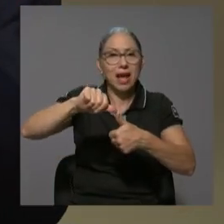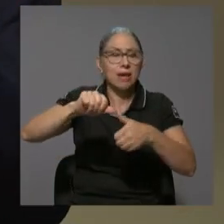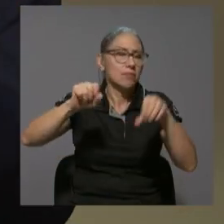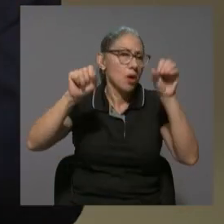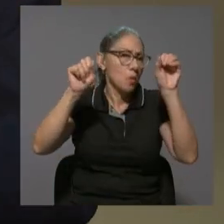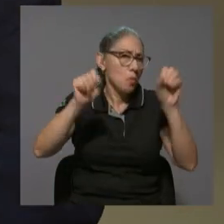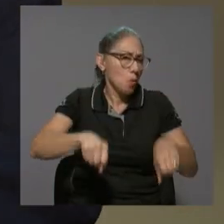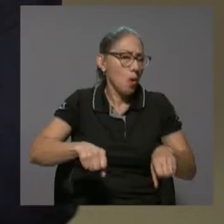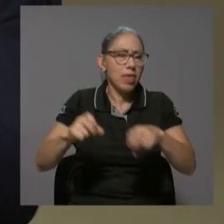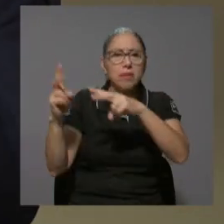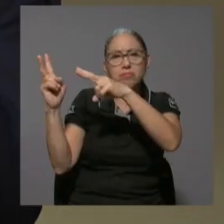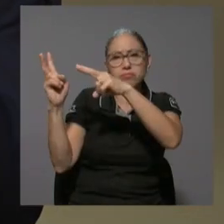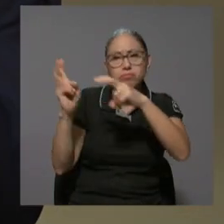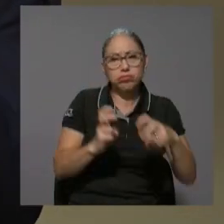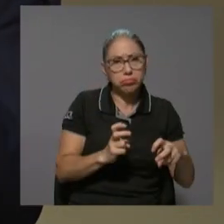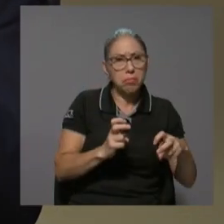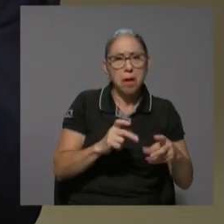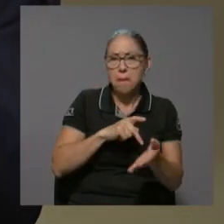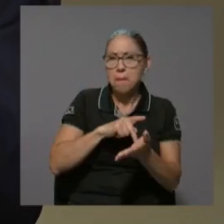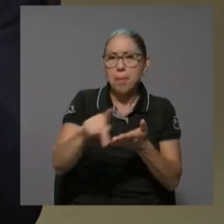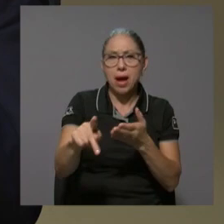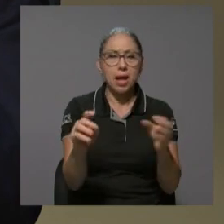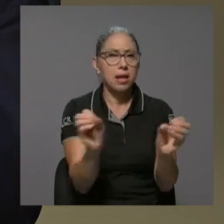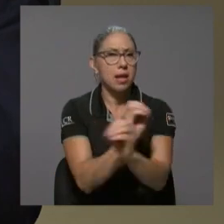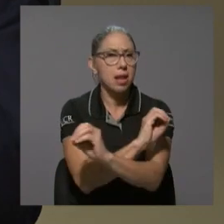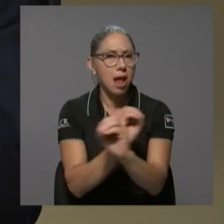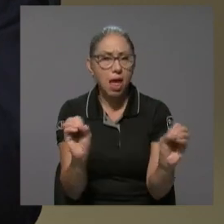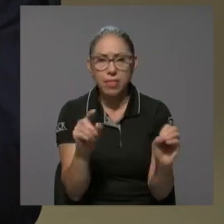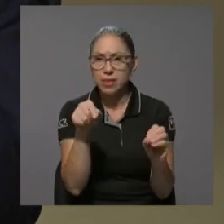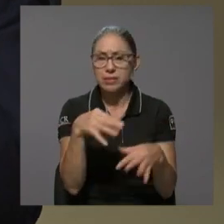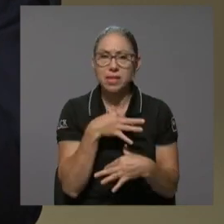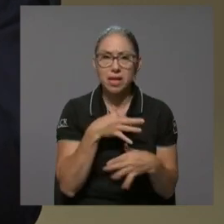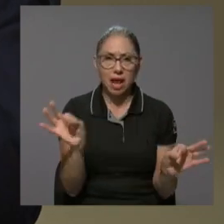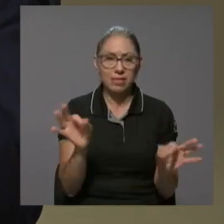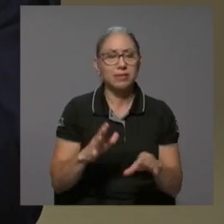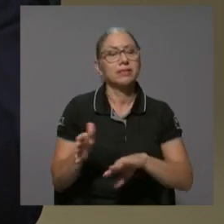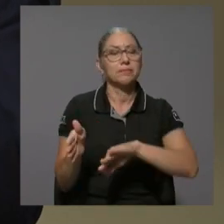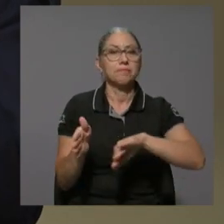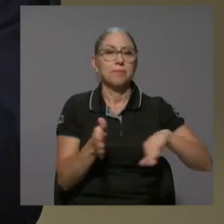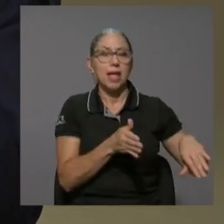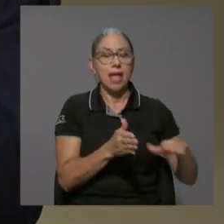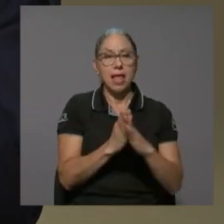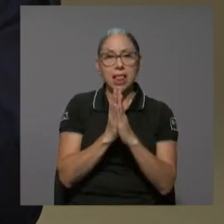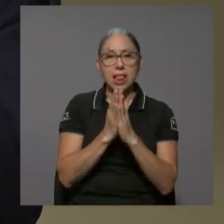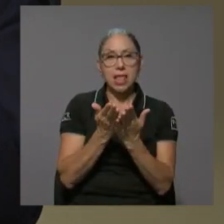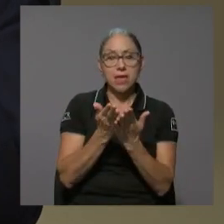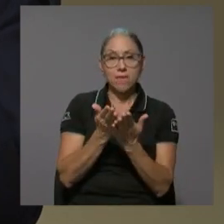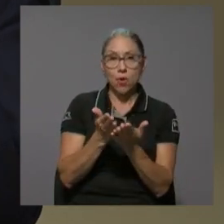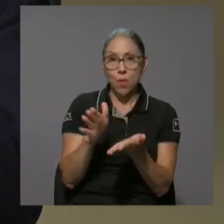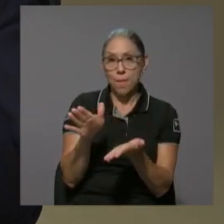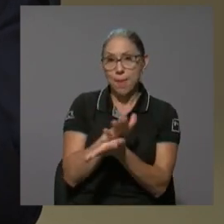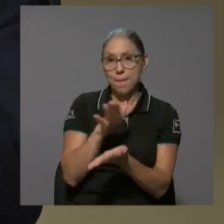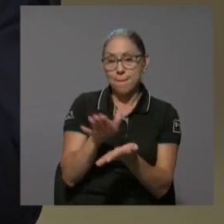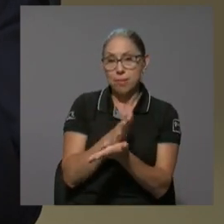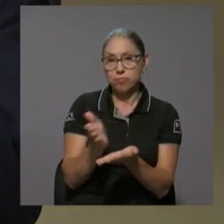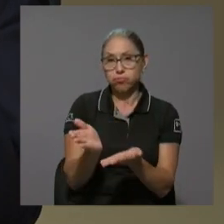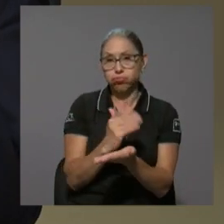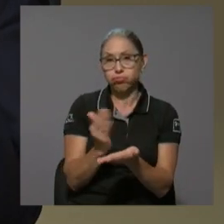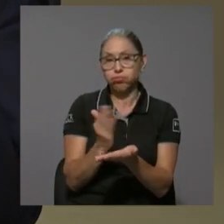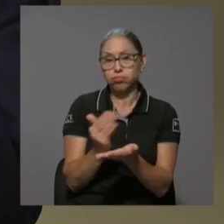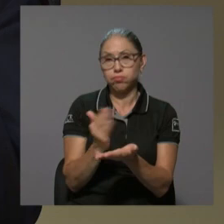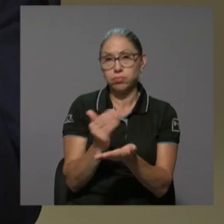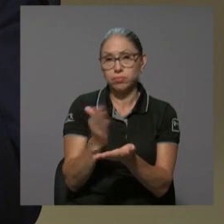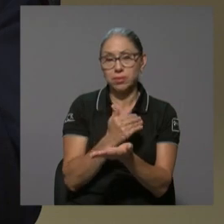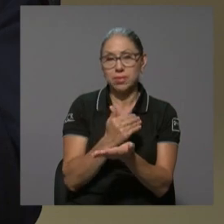que pagar absolutamente nada. La versión impresa se ha vendido fundamentalmente